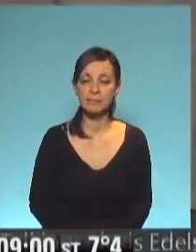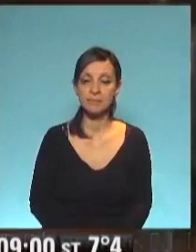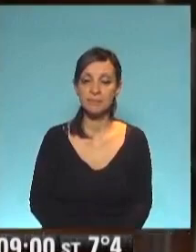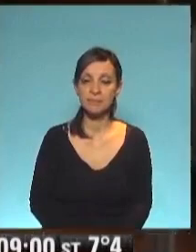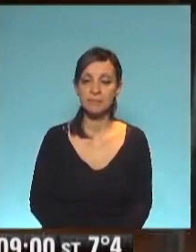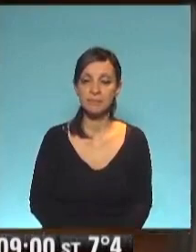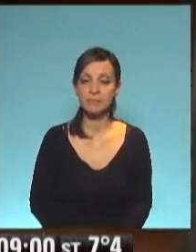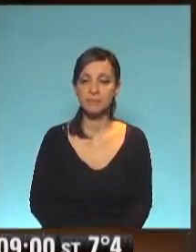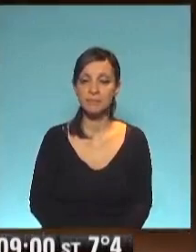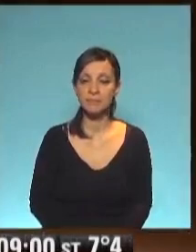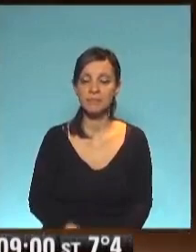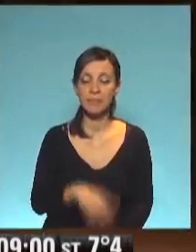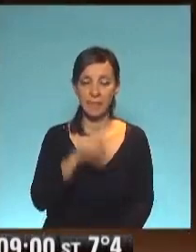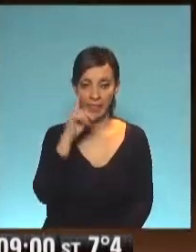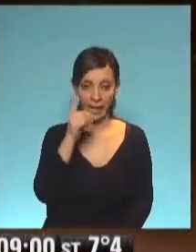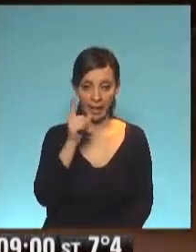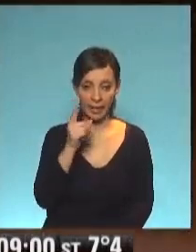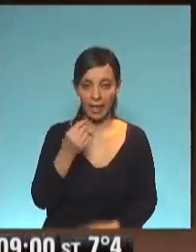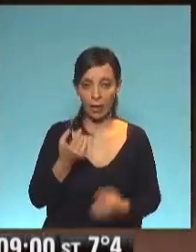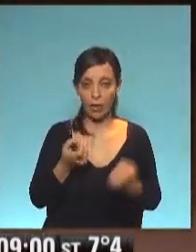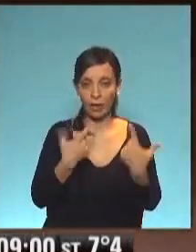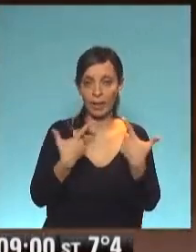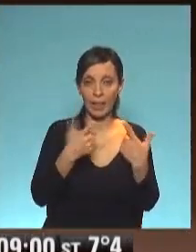de riesgo que implica nuestra labor.